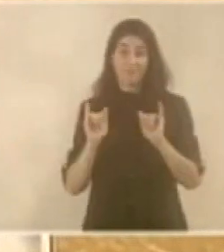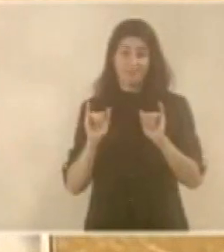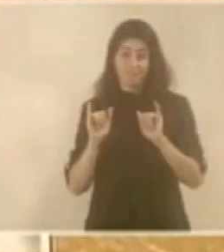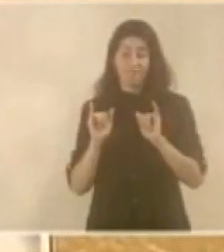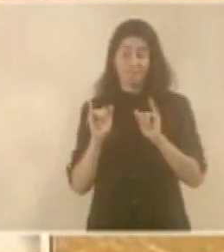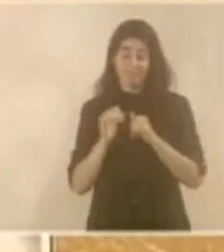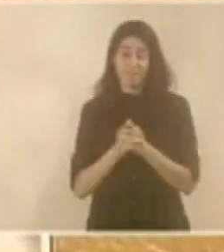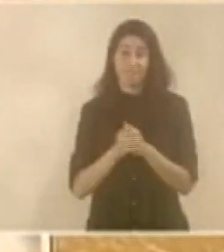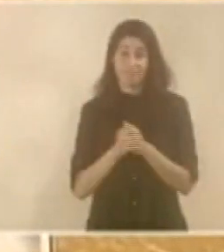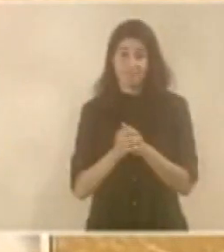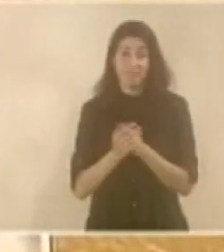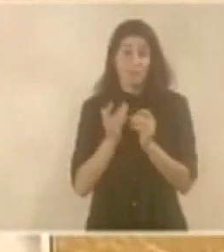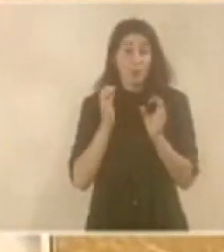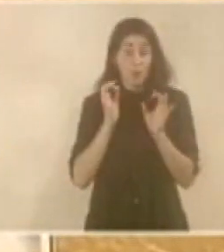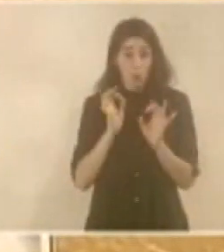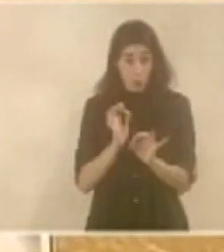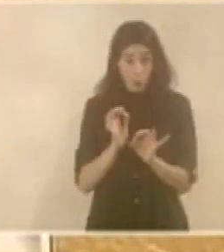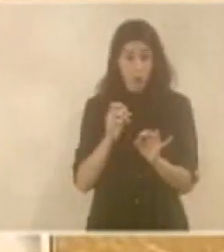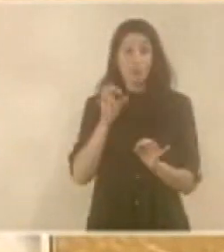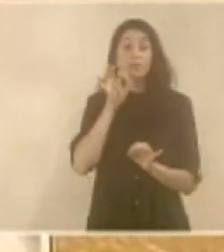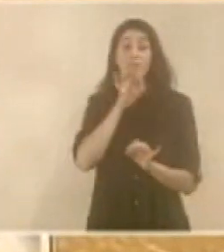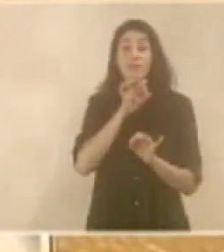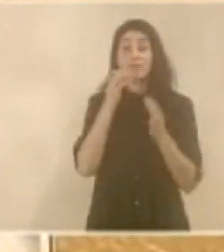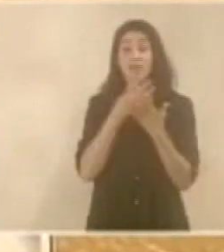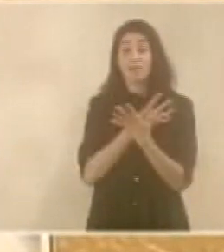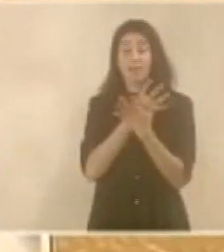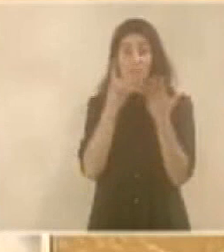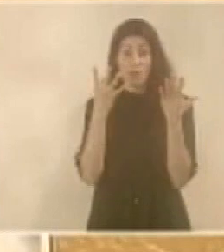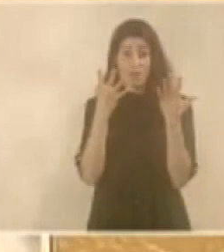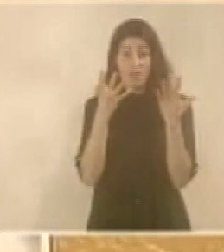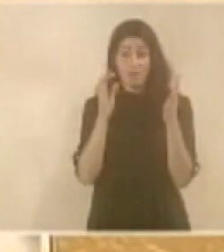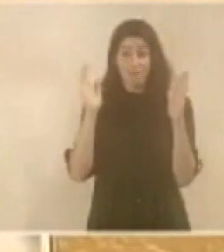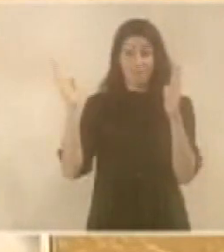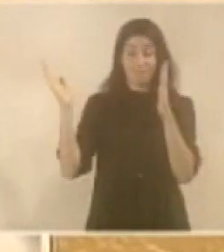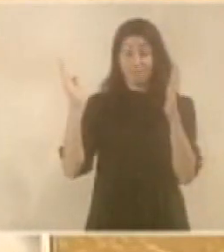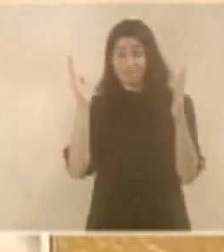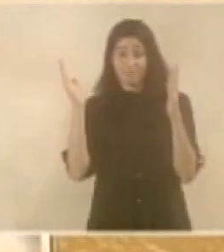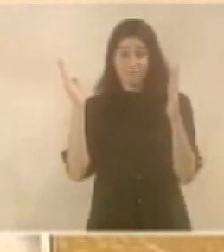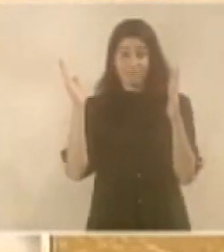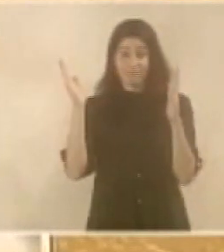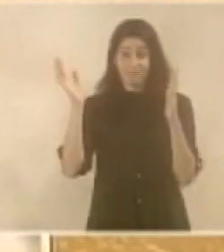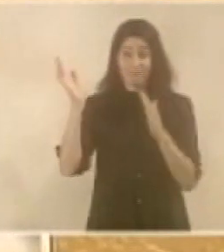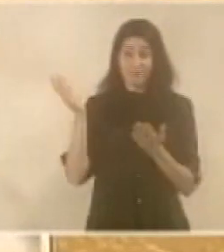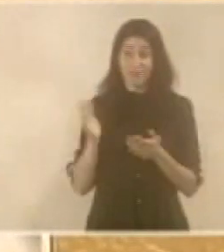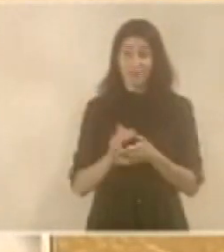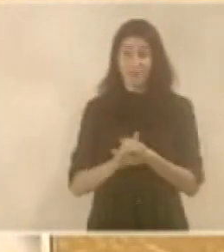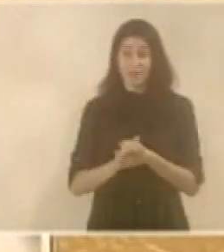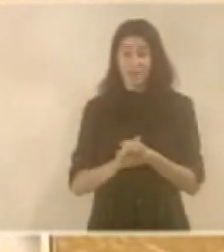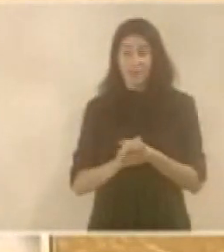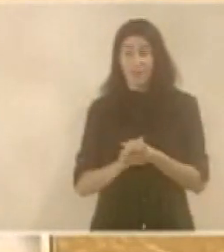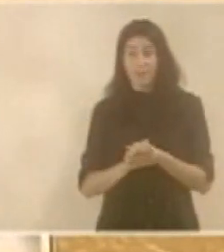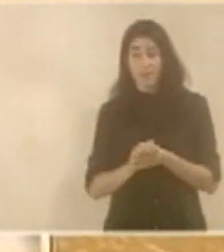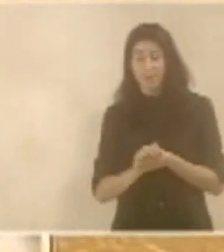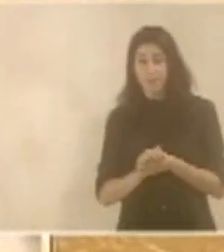en este siglo XIX en plena decadencia, en inferioridad respecto a otras naciones europeas y con unas élites